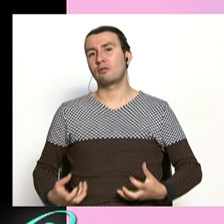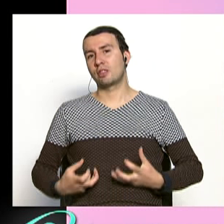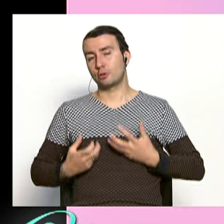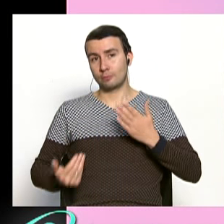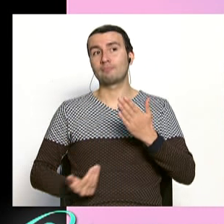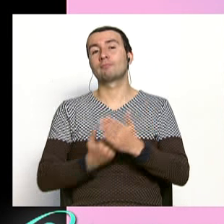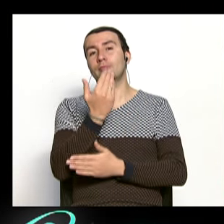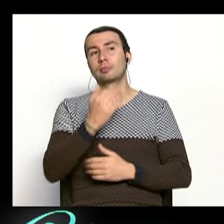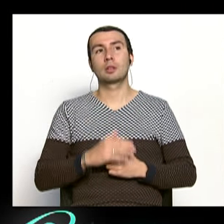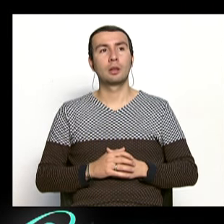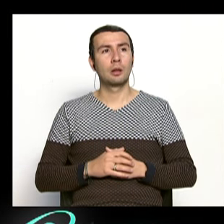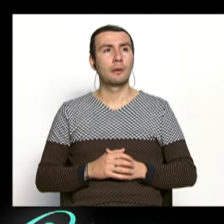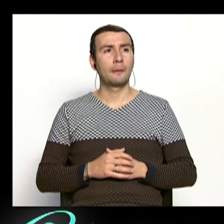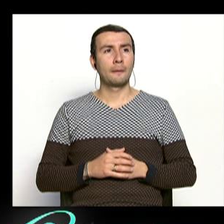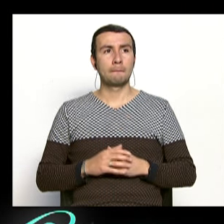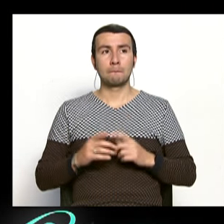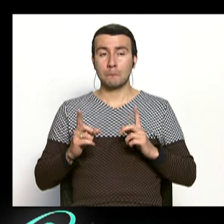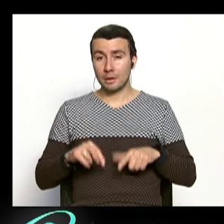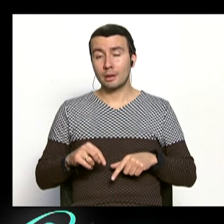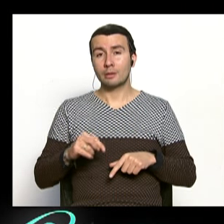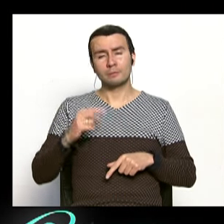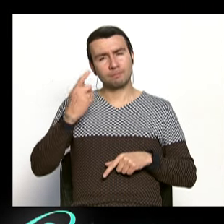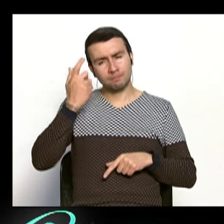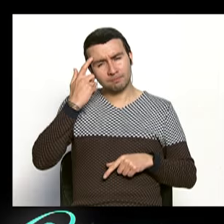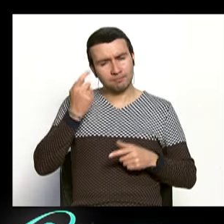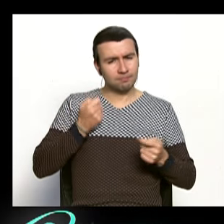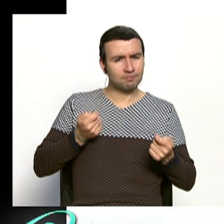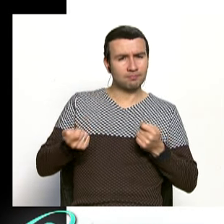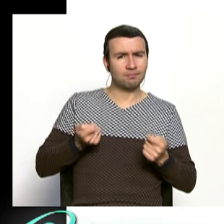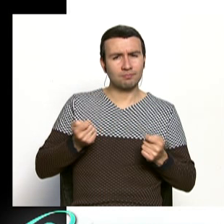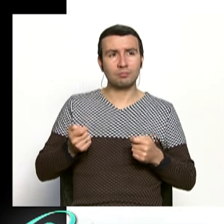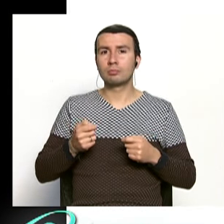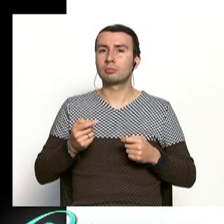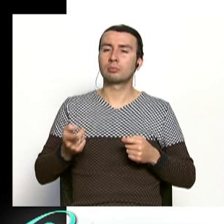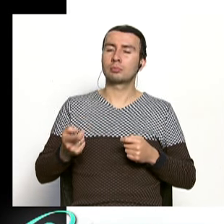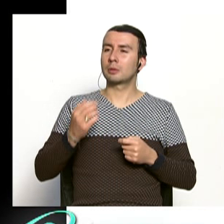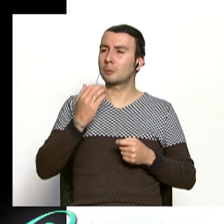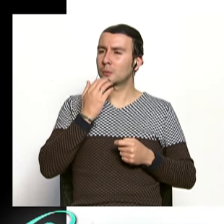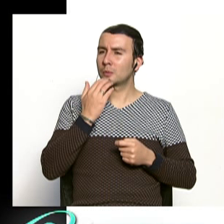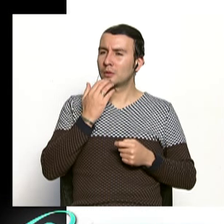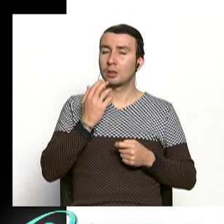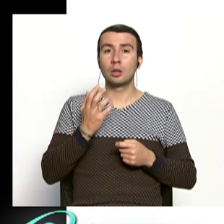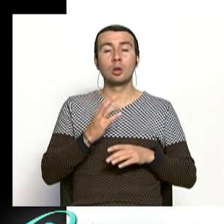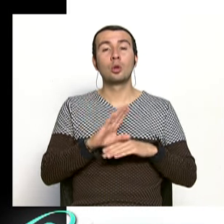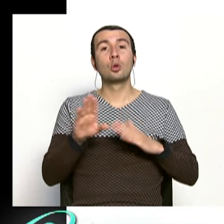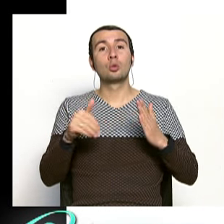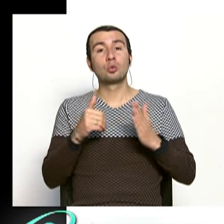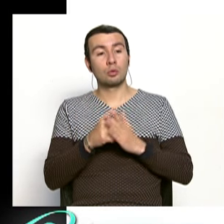pero también creemos que es importante desmitificar el hecho de que todas las pacientes que tienen dolor pélvico